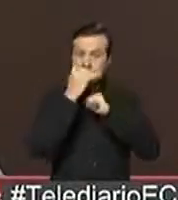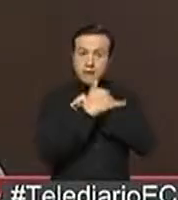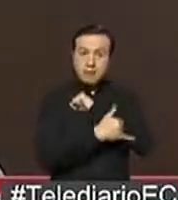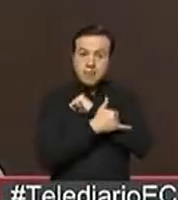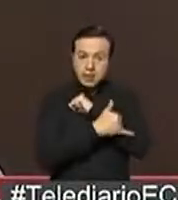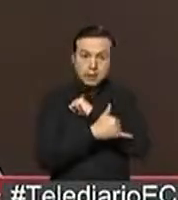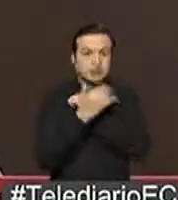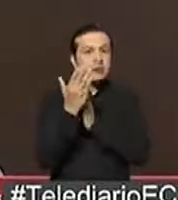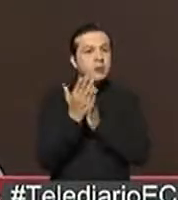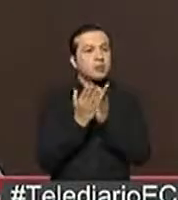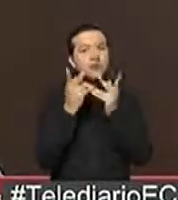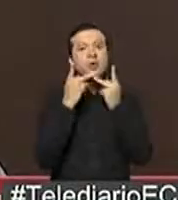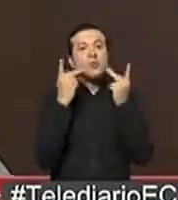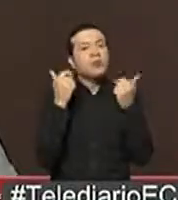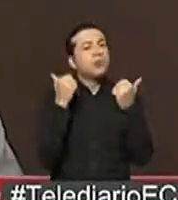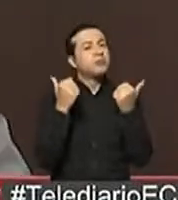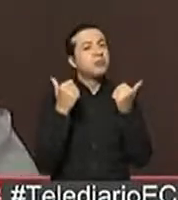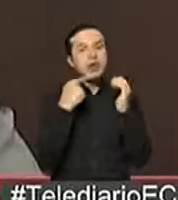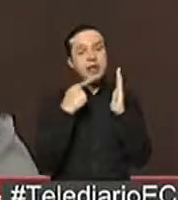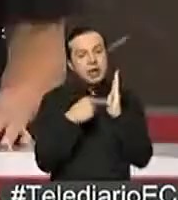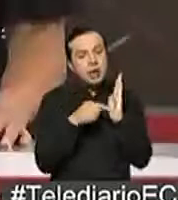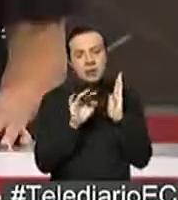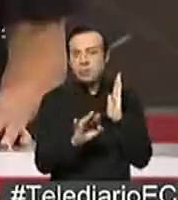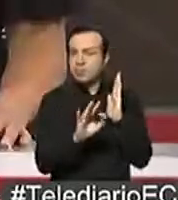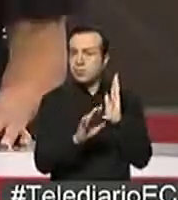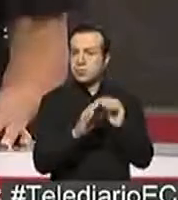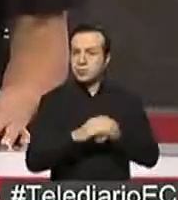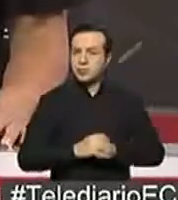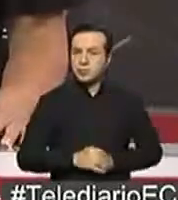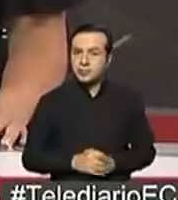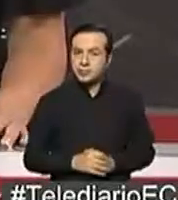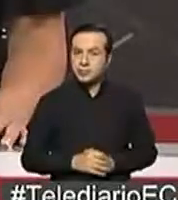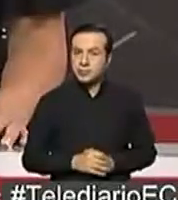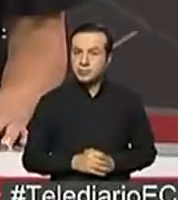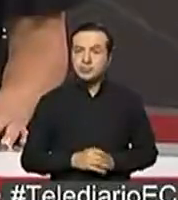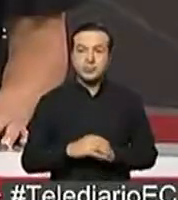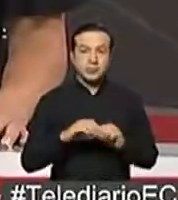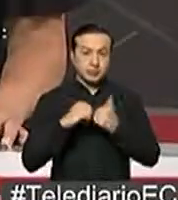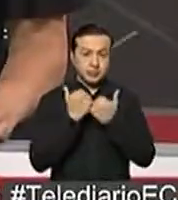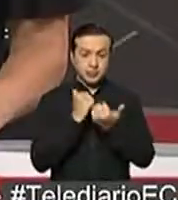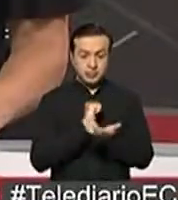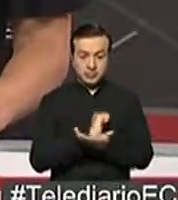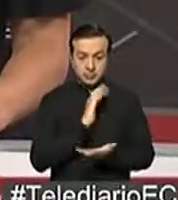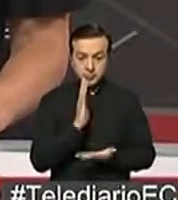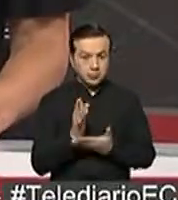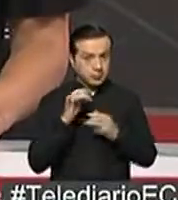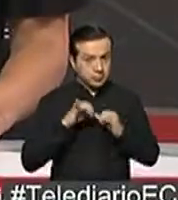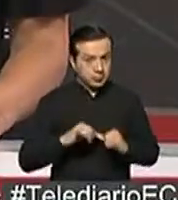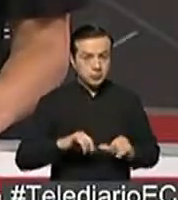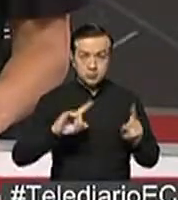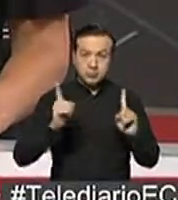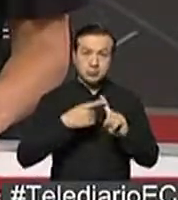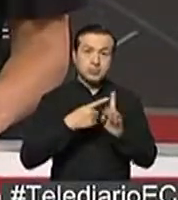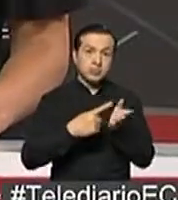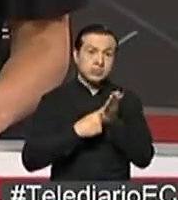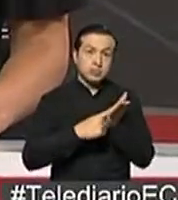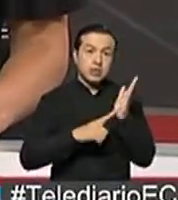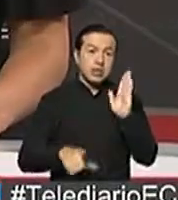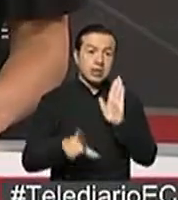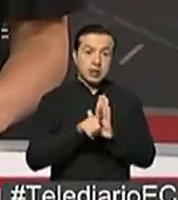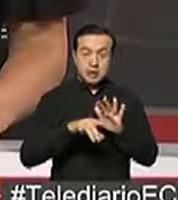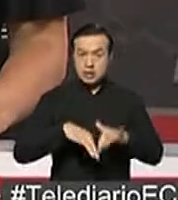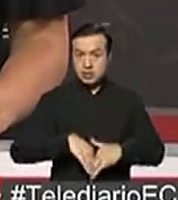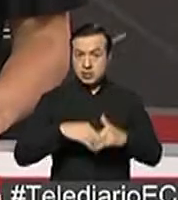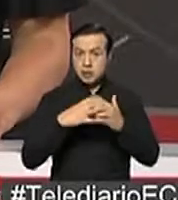servicio público que sea ejemplo para todos. El Pleno de la Asamblea Nacional continuó con el primer debate de la Ley de